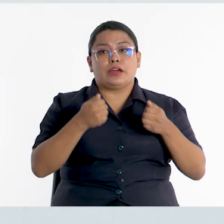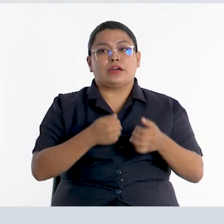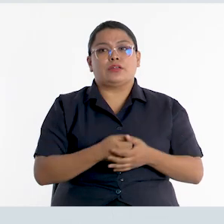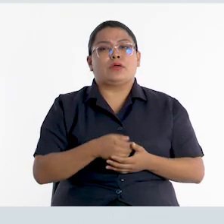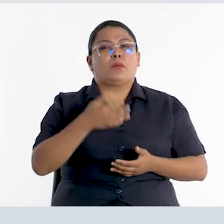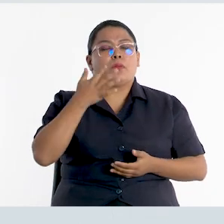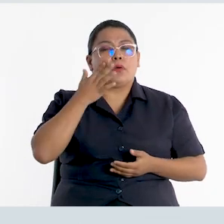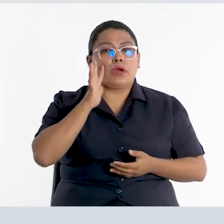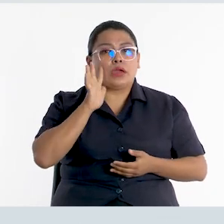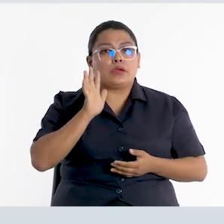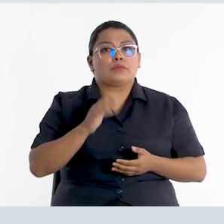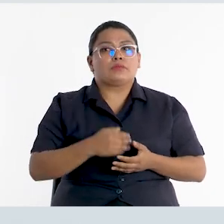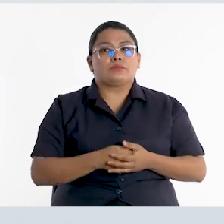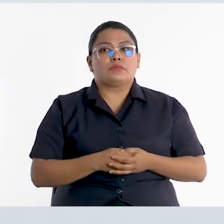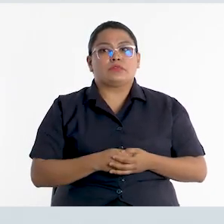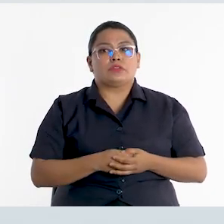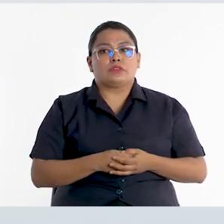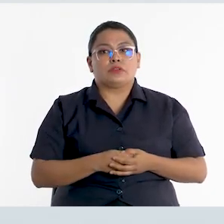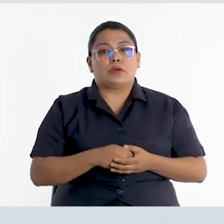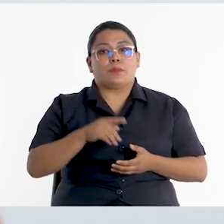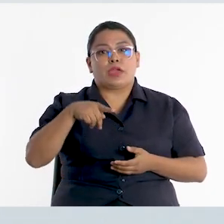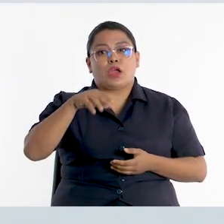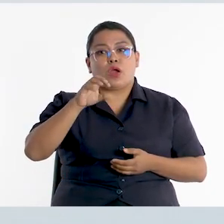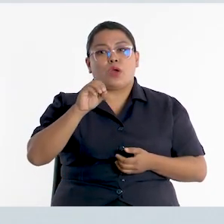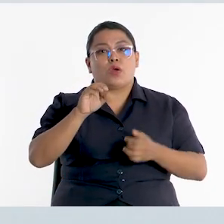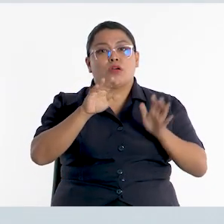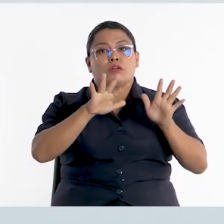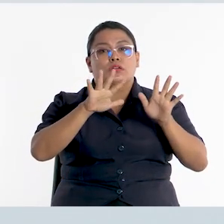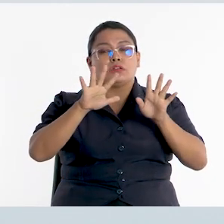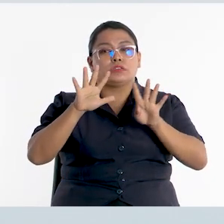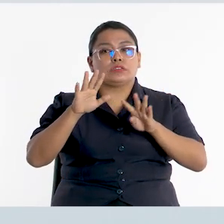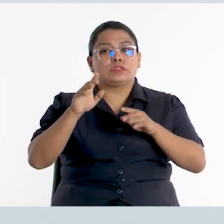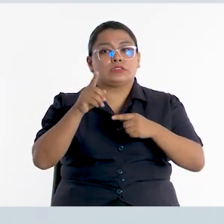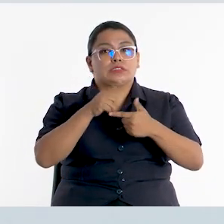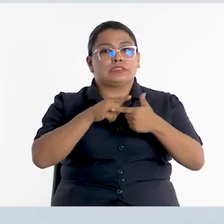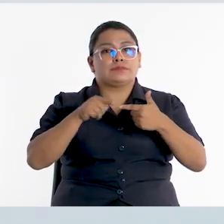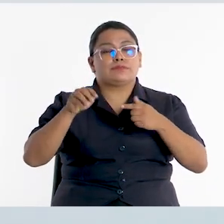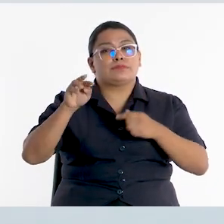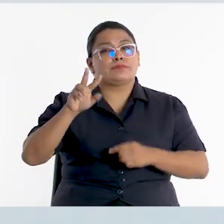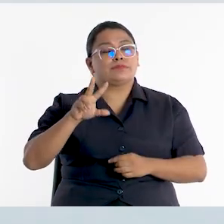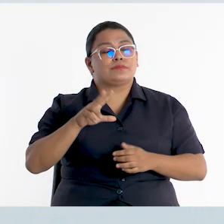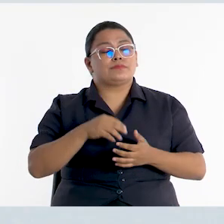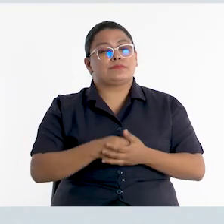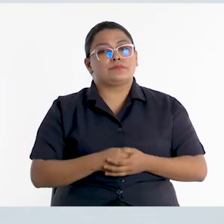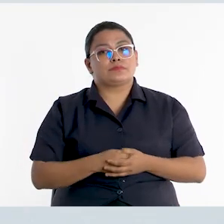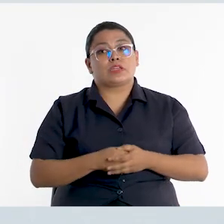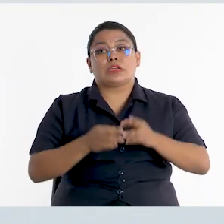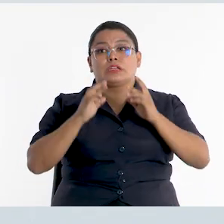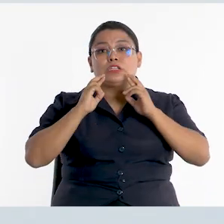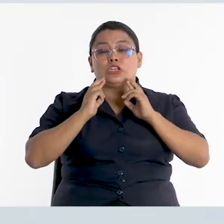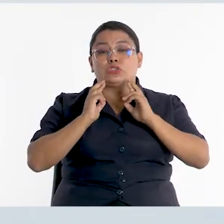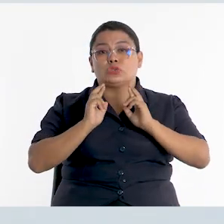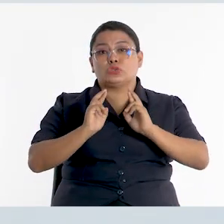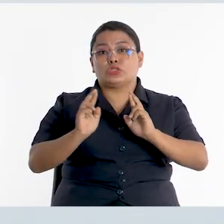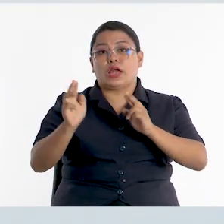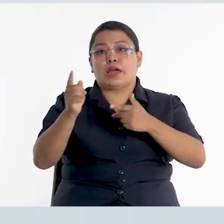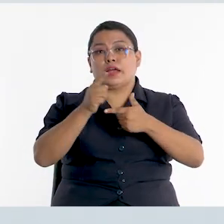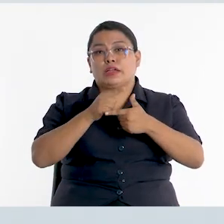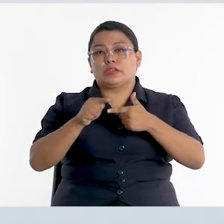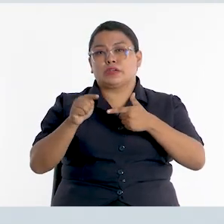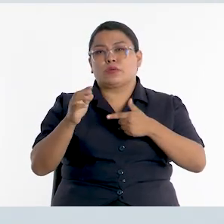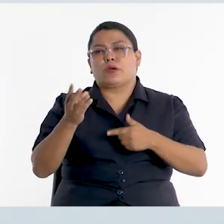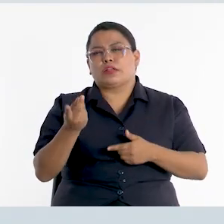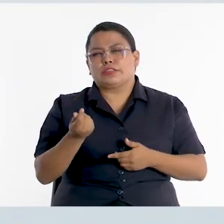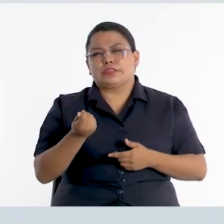todos? Si bien el PO es 19 entre 3 y el resultado